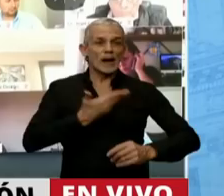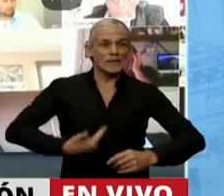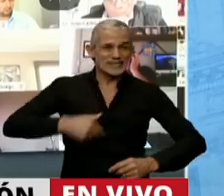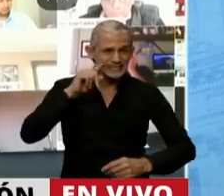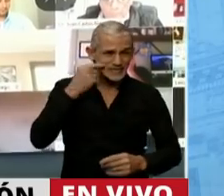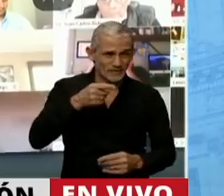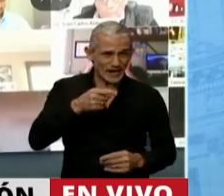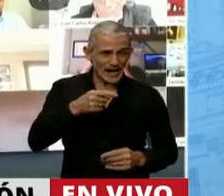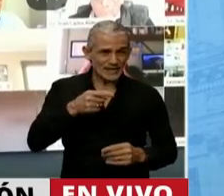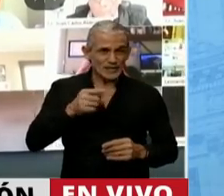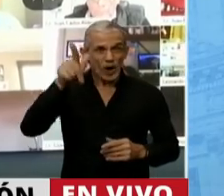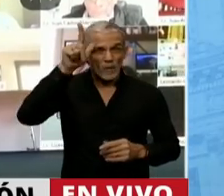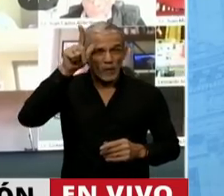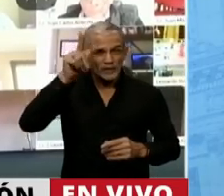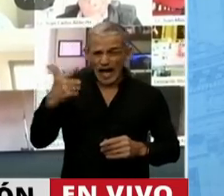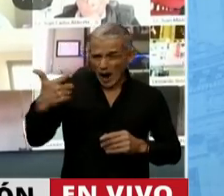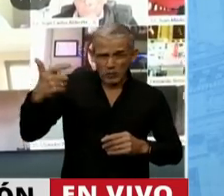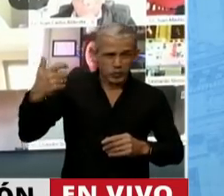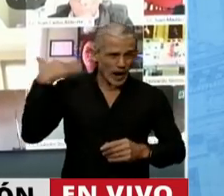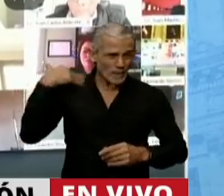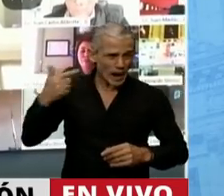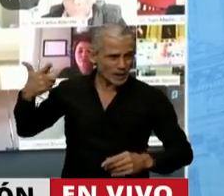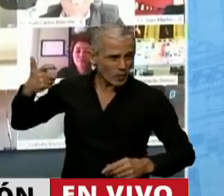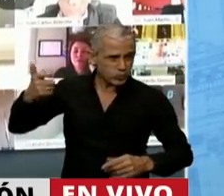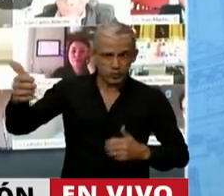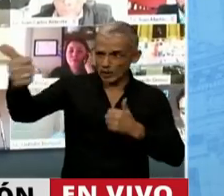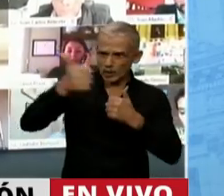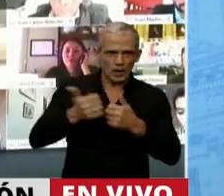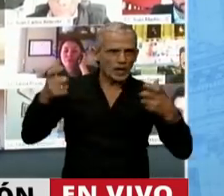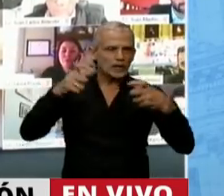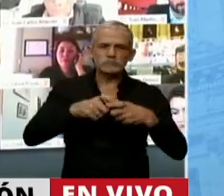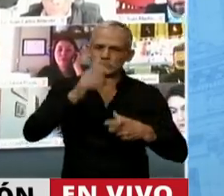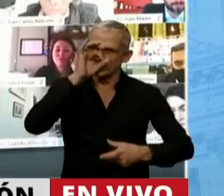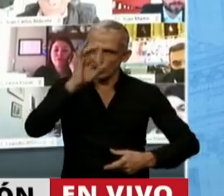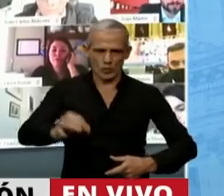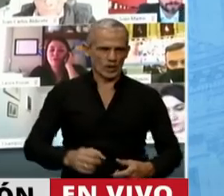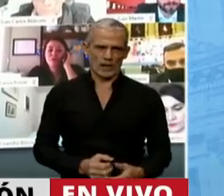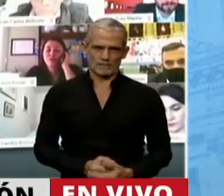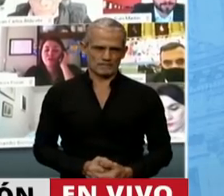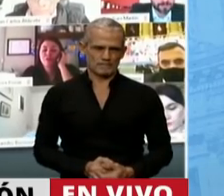recibir a ningún policía que haya disparado por la espalda.